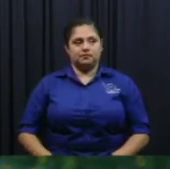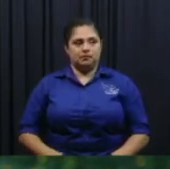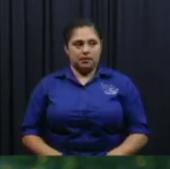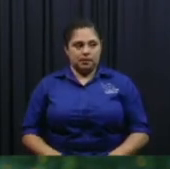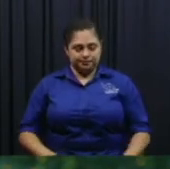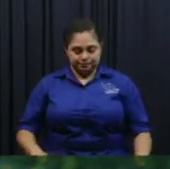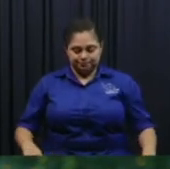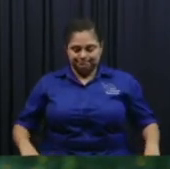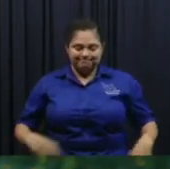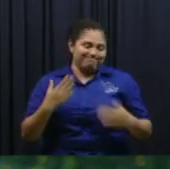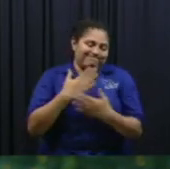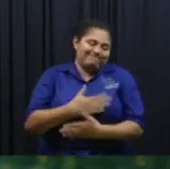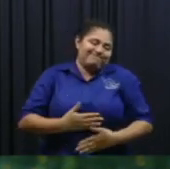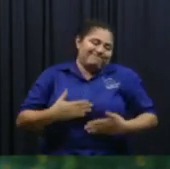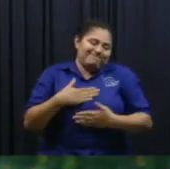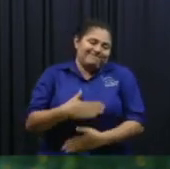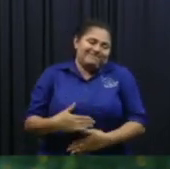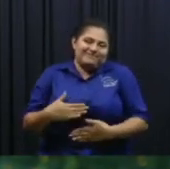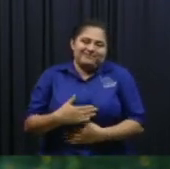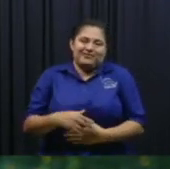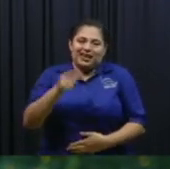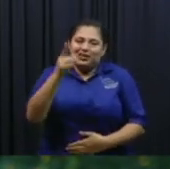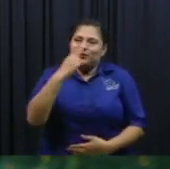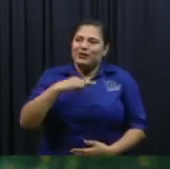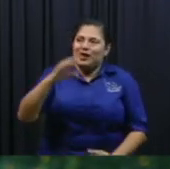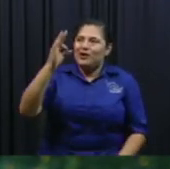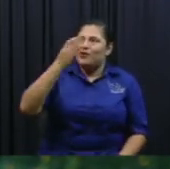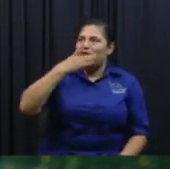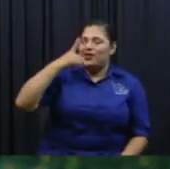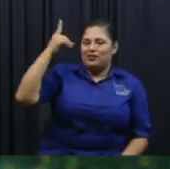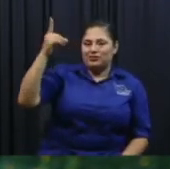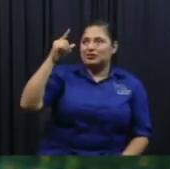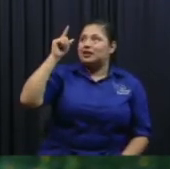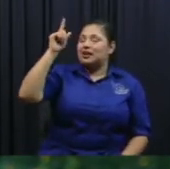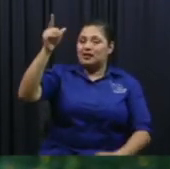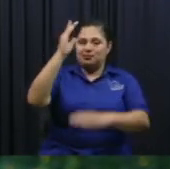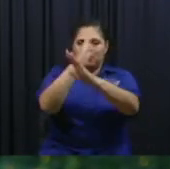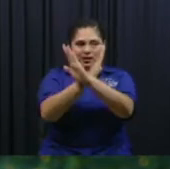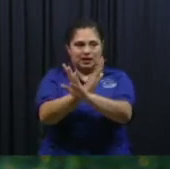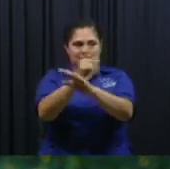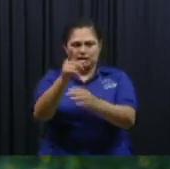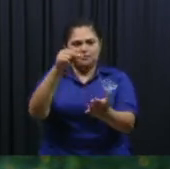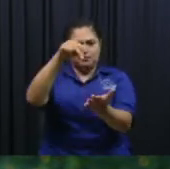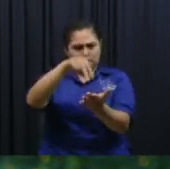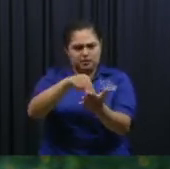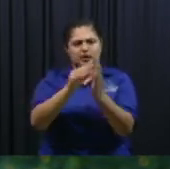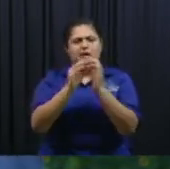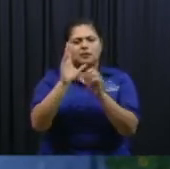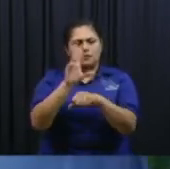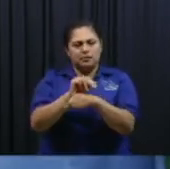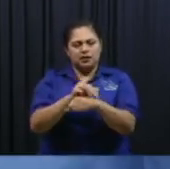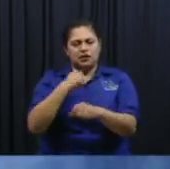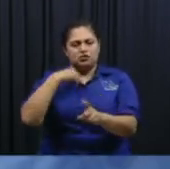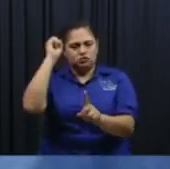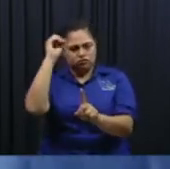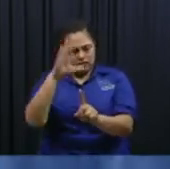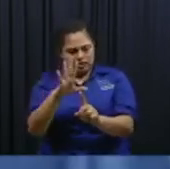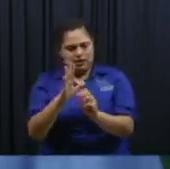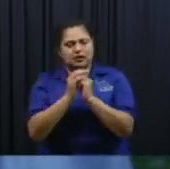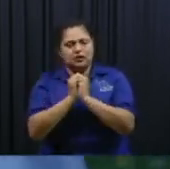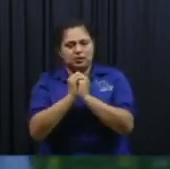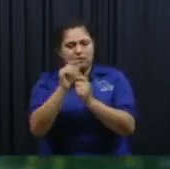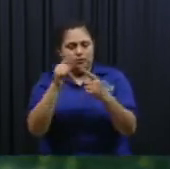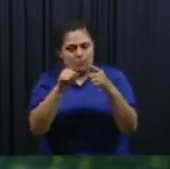Ah Qué rico que sea su hijo de Dios y que él te proteja verdad Ponte de pie déjame bendecirte en el nombre de